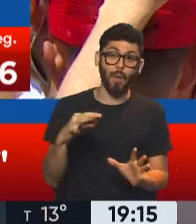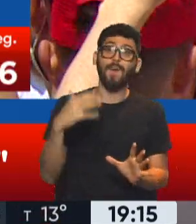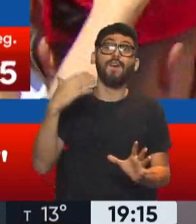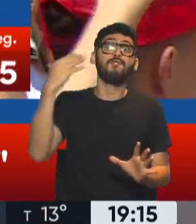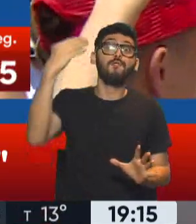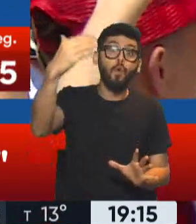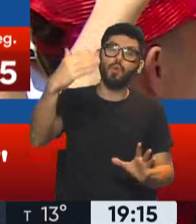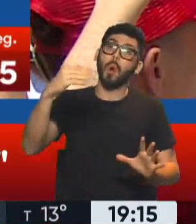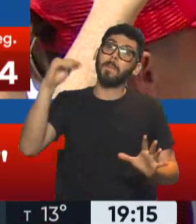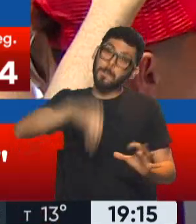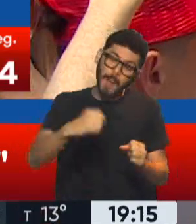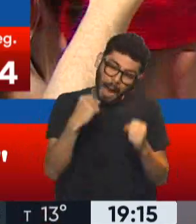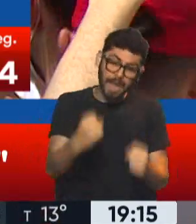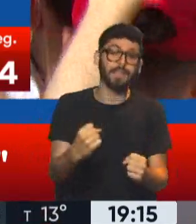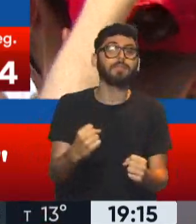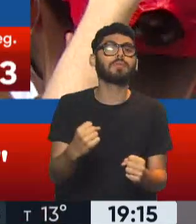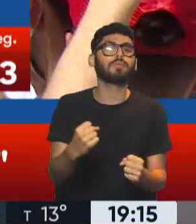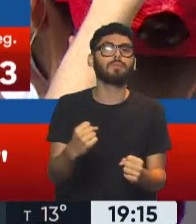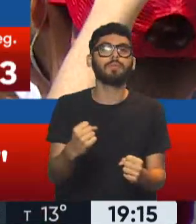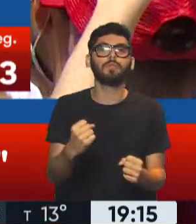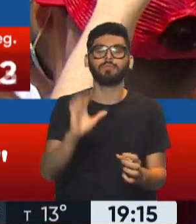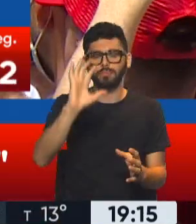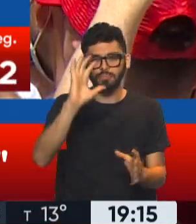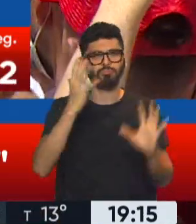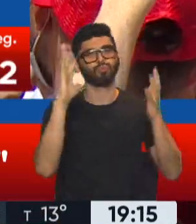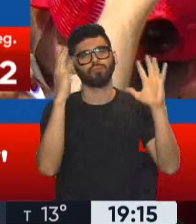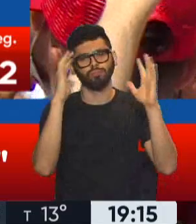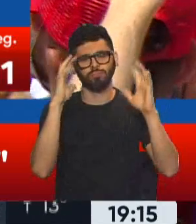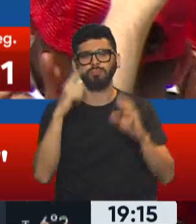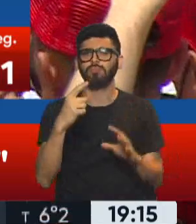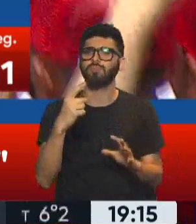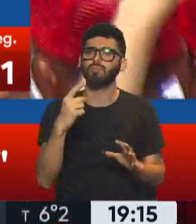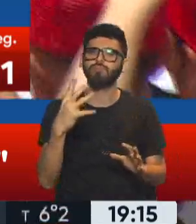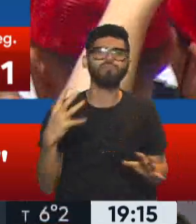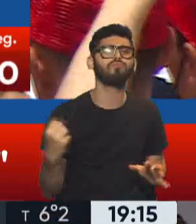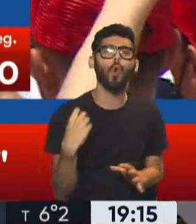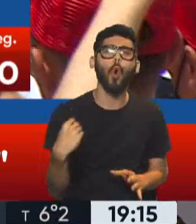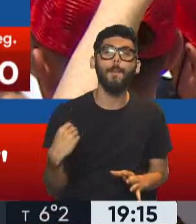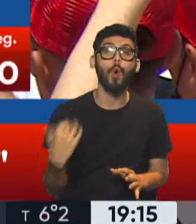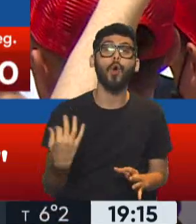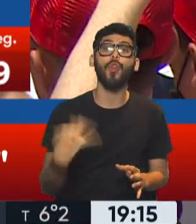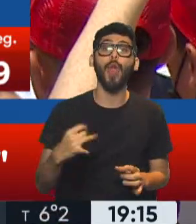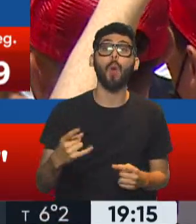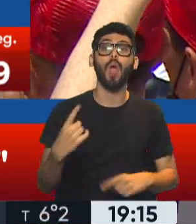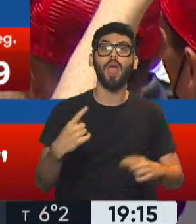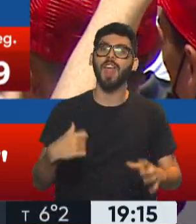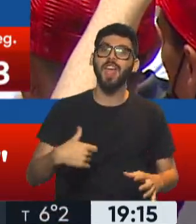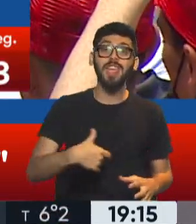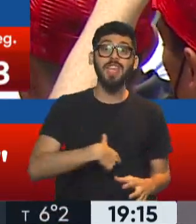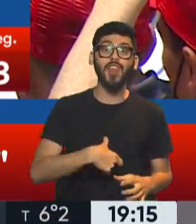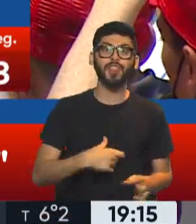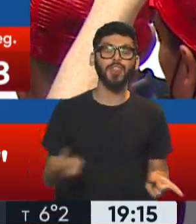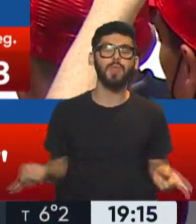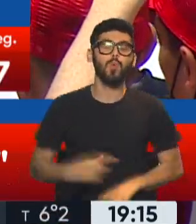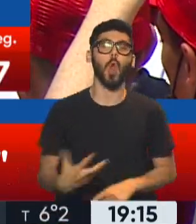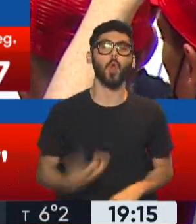futuro. Y solo lo vamos a hacer si volvemos a recuperar esa identidad nuestra.